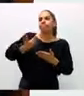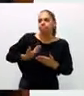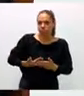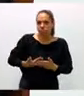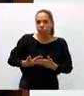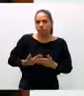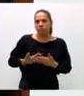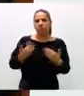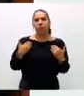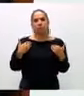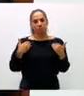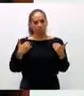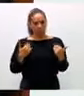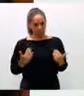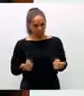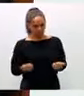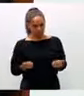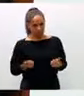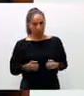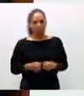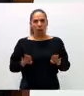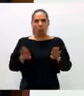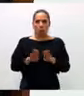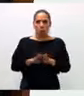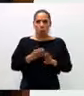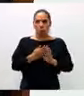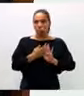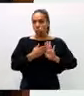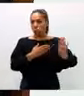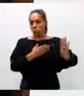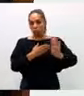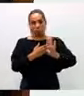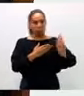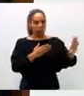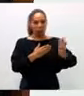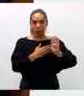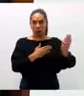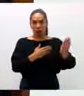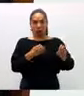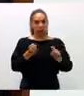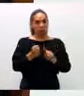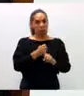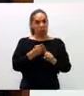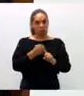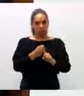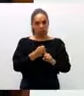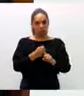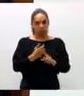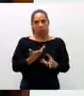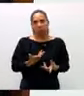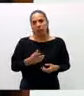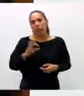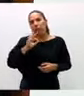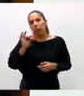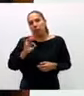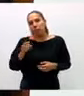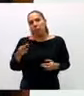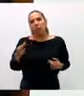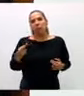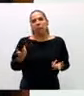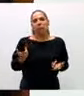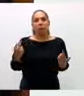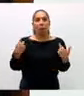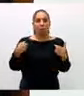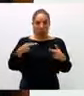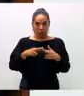de detener la violencia. Si estamos peleando, ya estamos con el ánimo muy